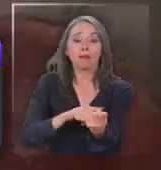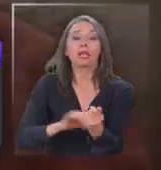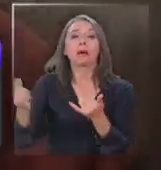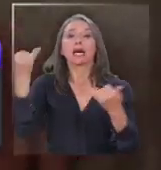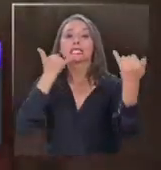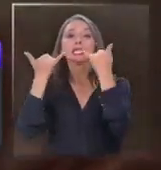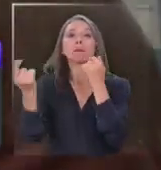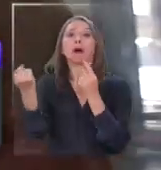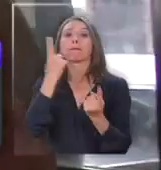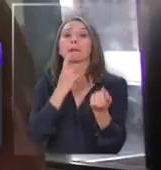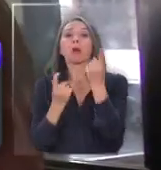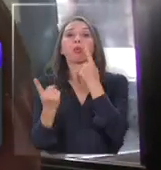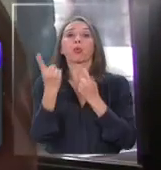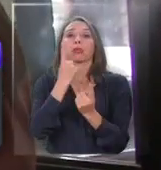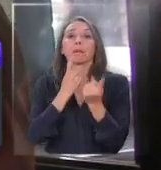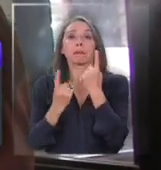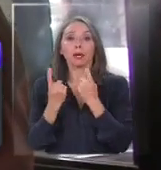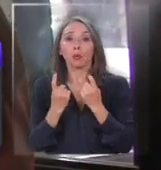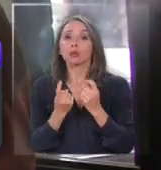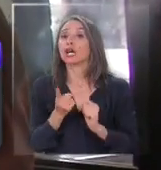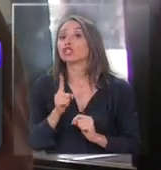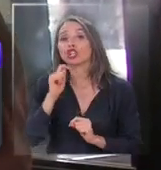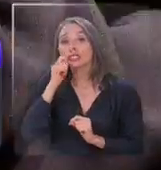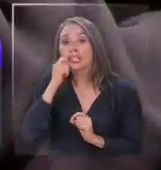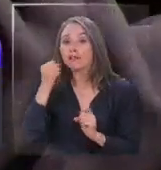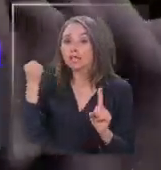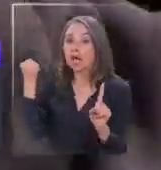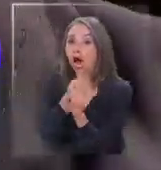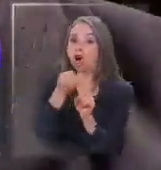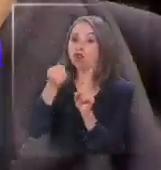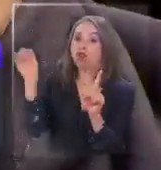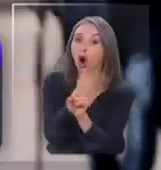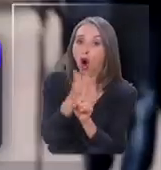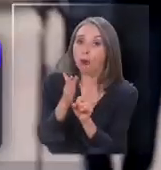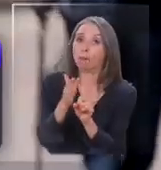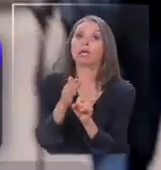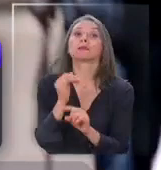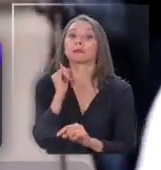consultas. Consultas que si bien no hablan directamente de golpes, sí son una